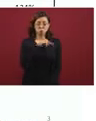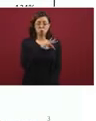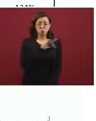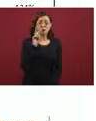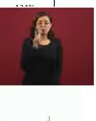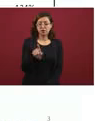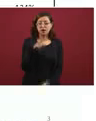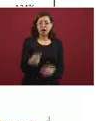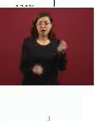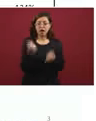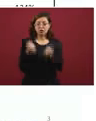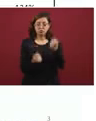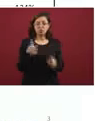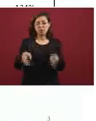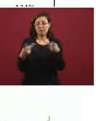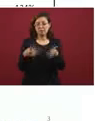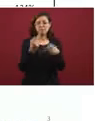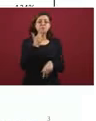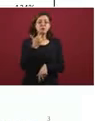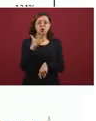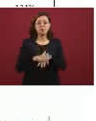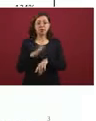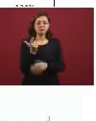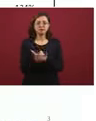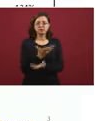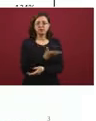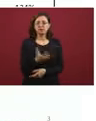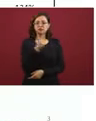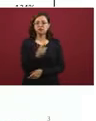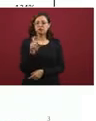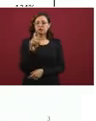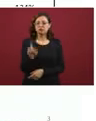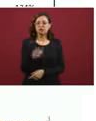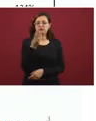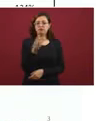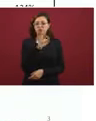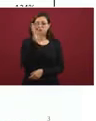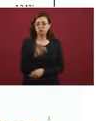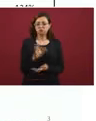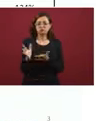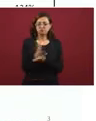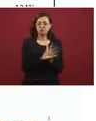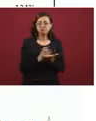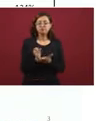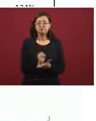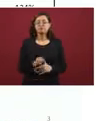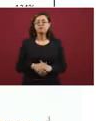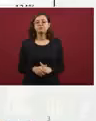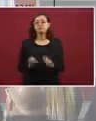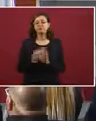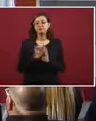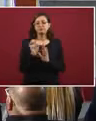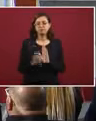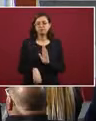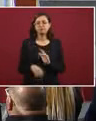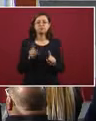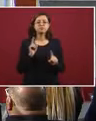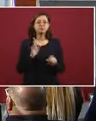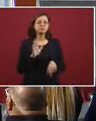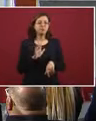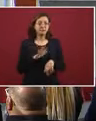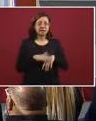que mejor se vendieron con un sobreprecio del 133% en promedio. Vamos a ver algunos ejemplos del